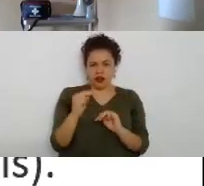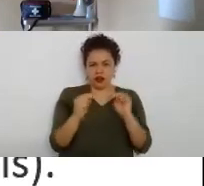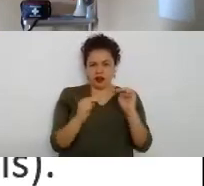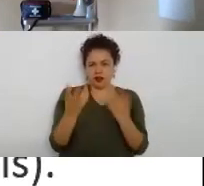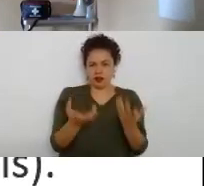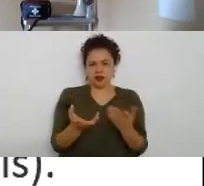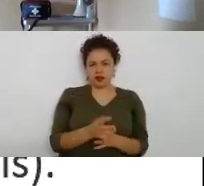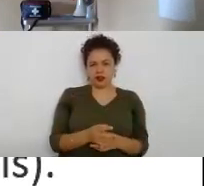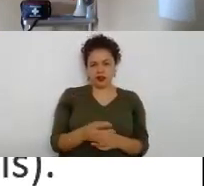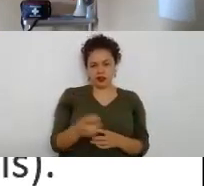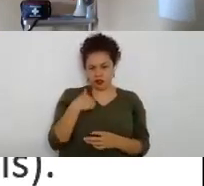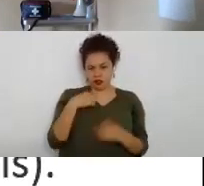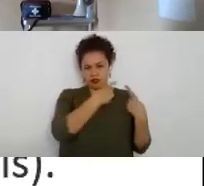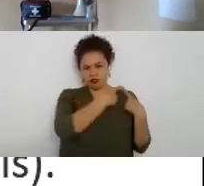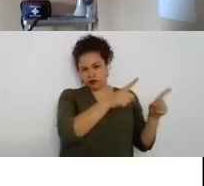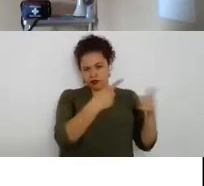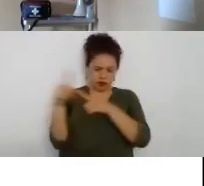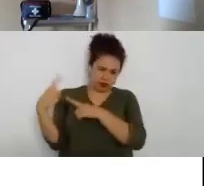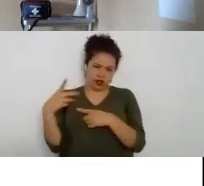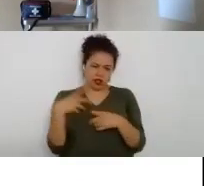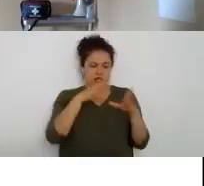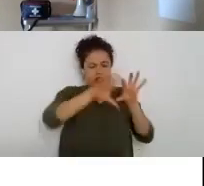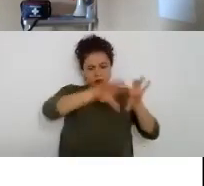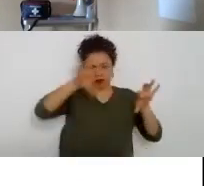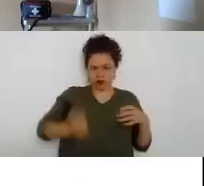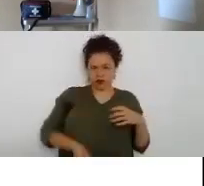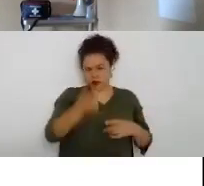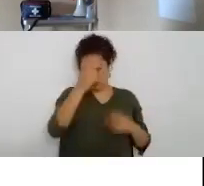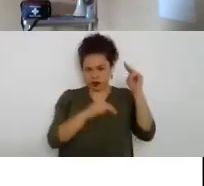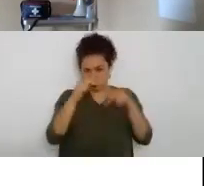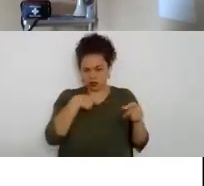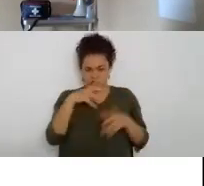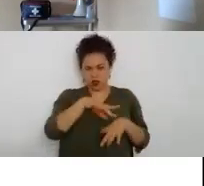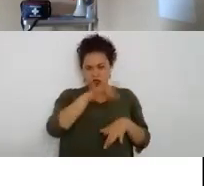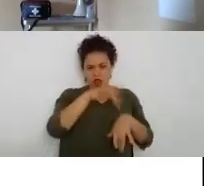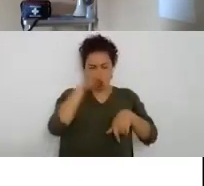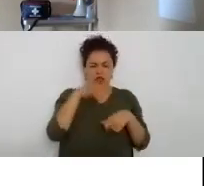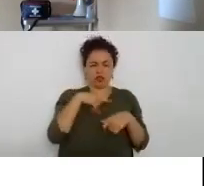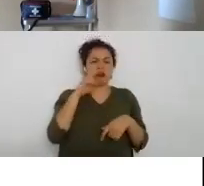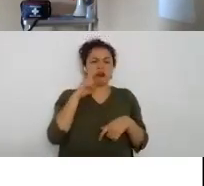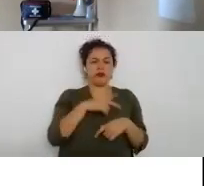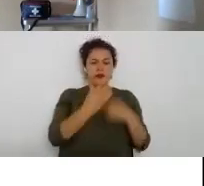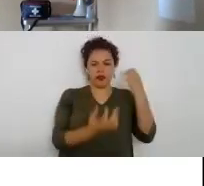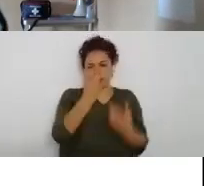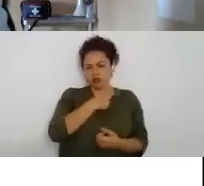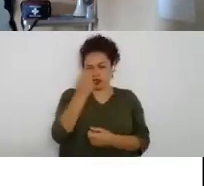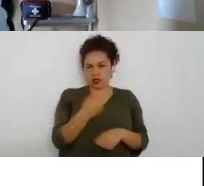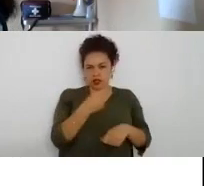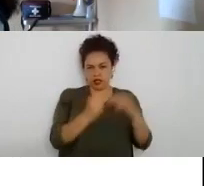¿Cómo voy a distinguir una quemadura de primer grado? Las quemaduras de primer grado